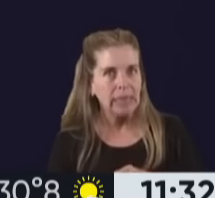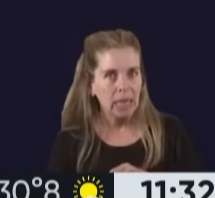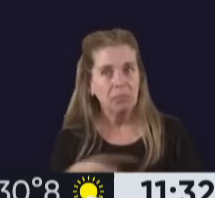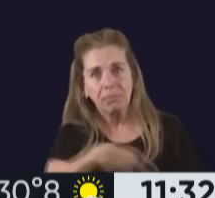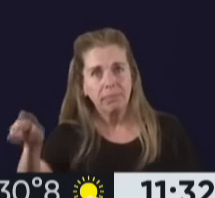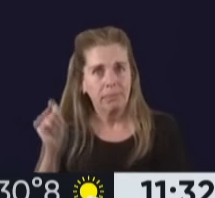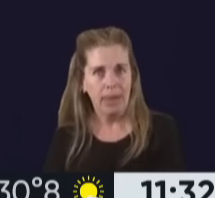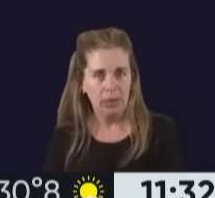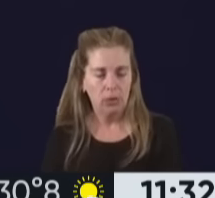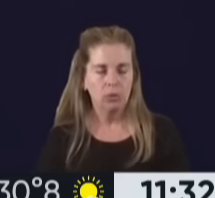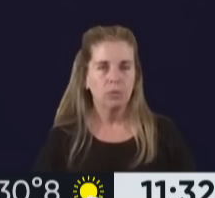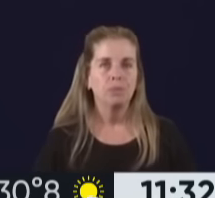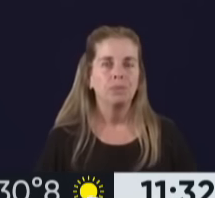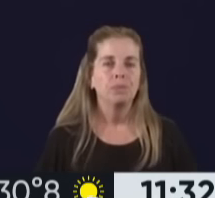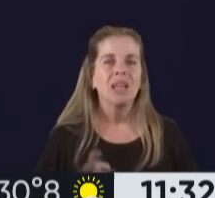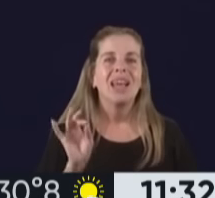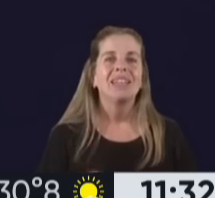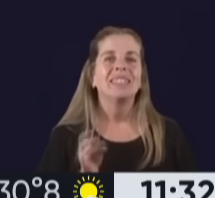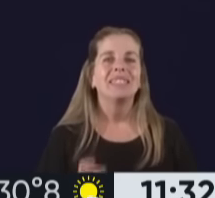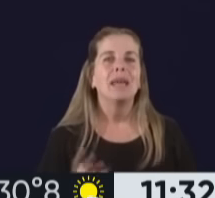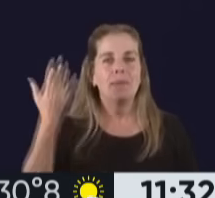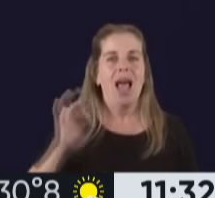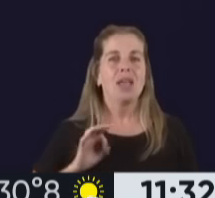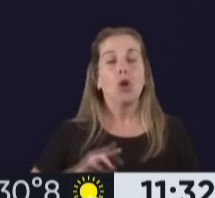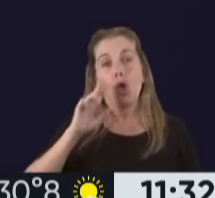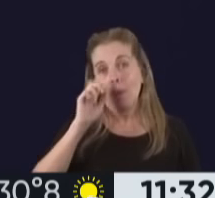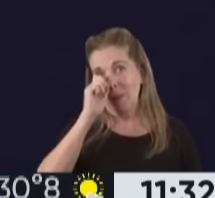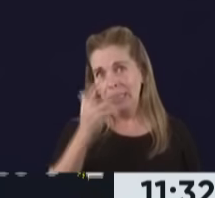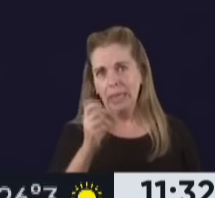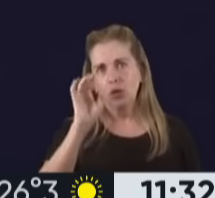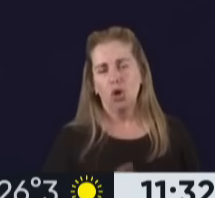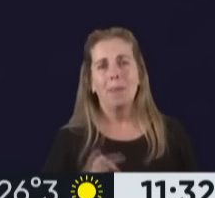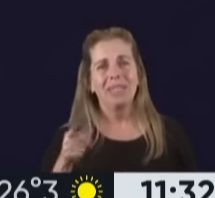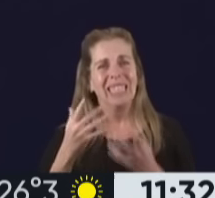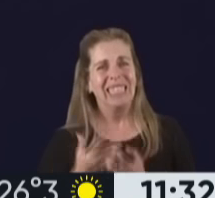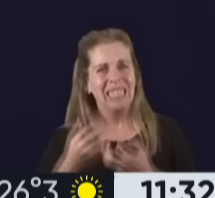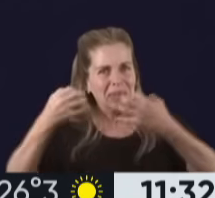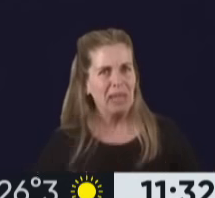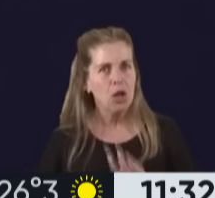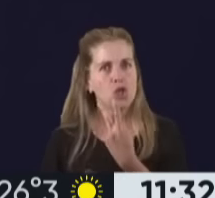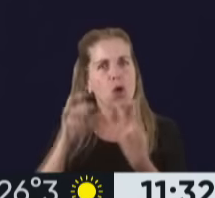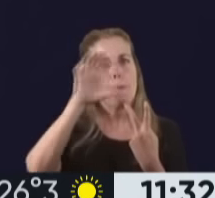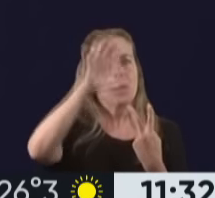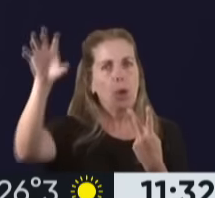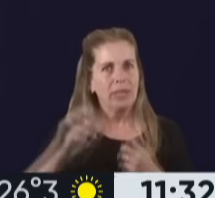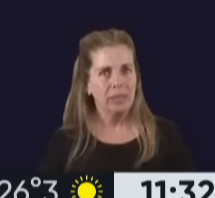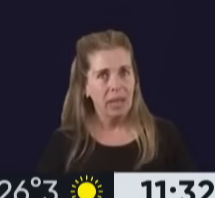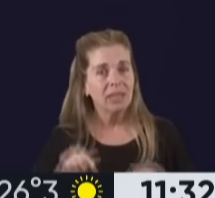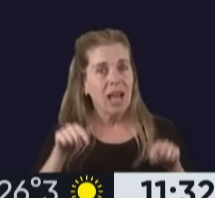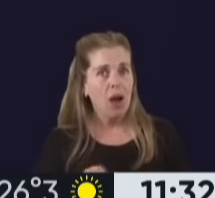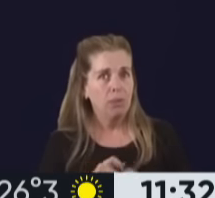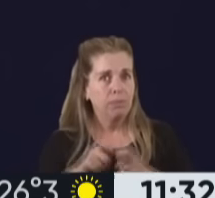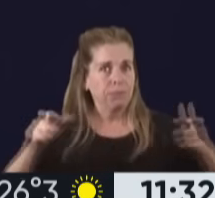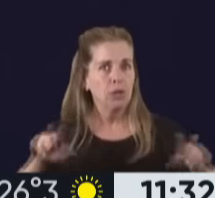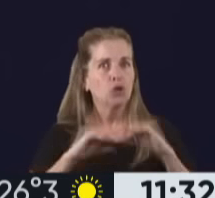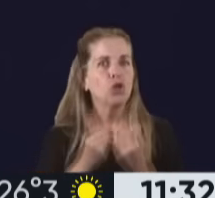presos. En diciembre de 2023 solo funcionaba en 2 provincias. En tan solo 2 años se incrementó en 16 y